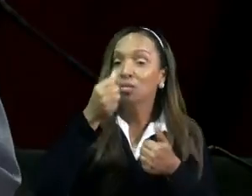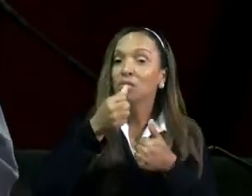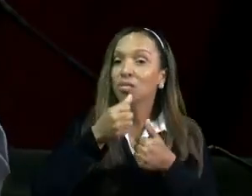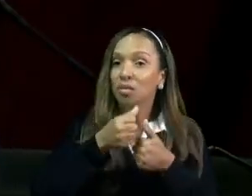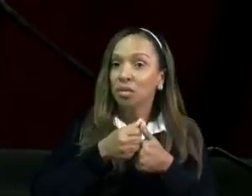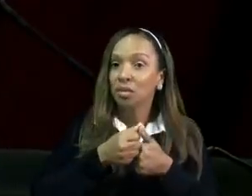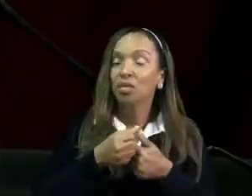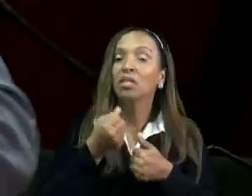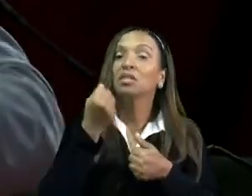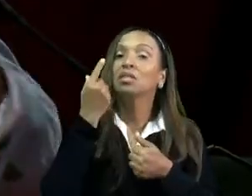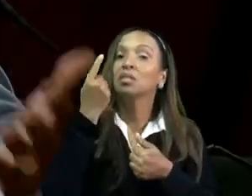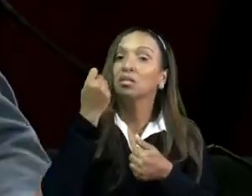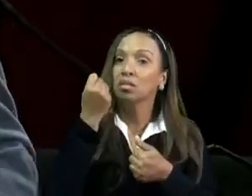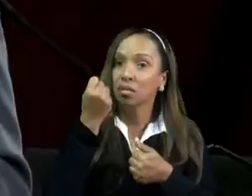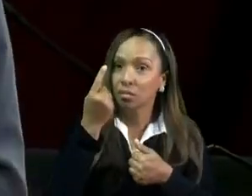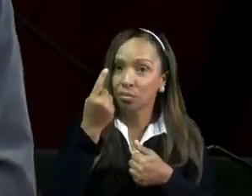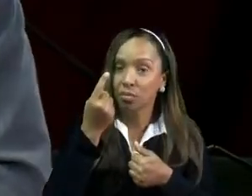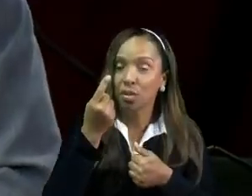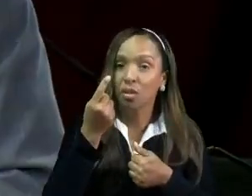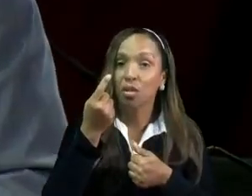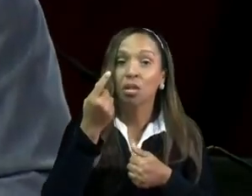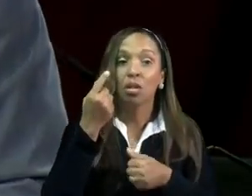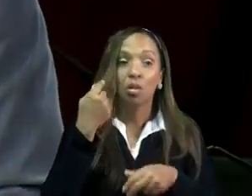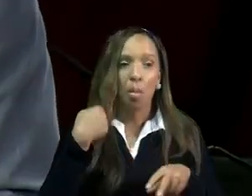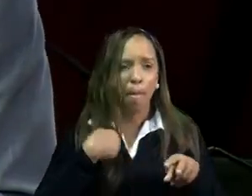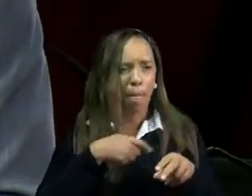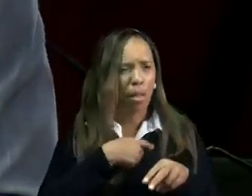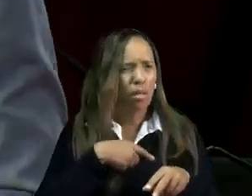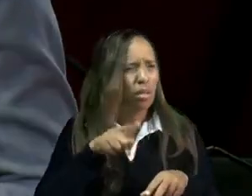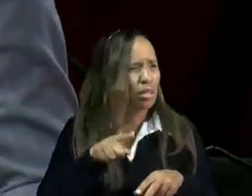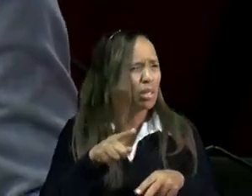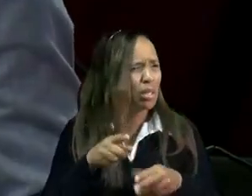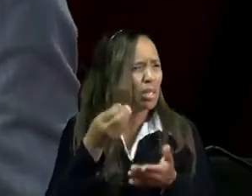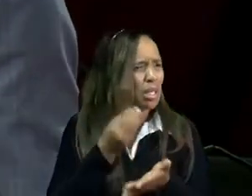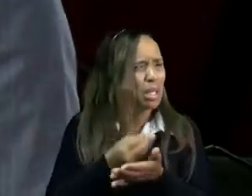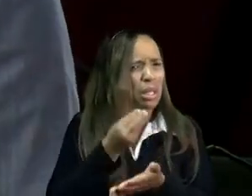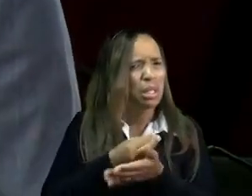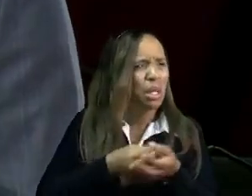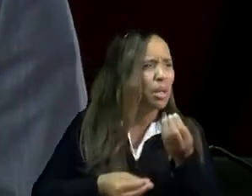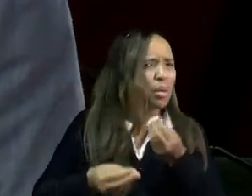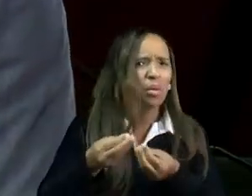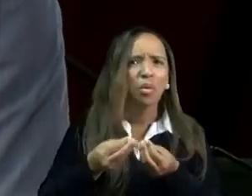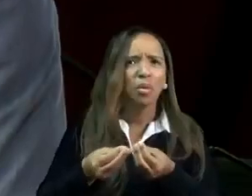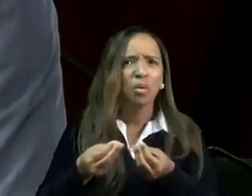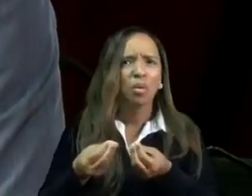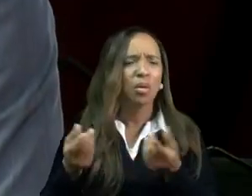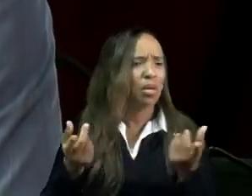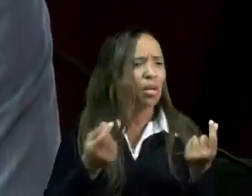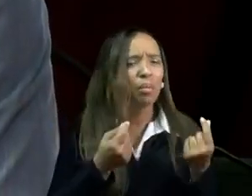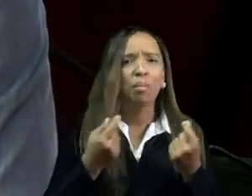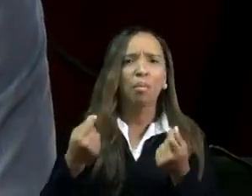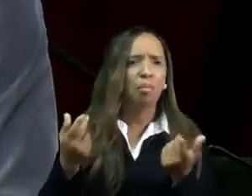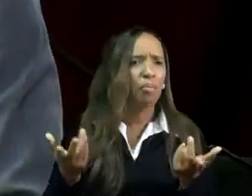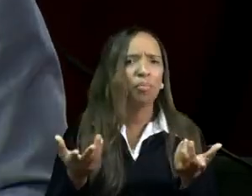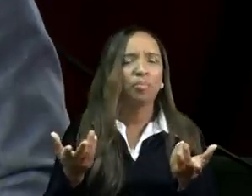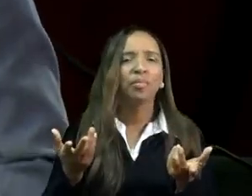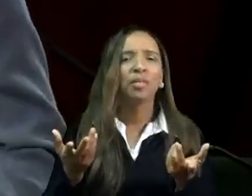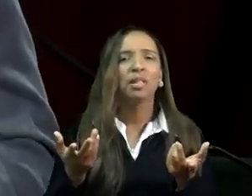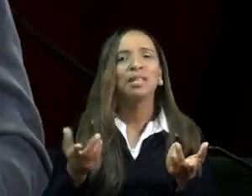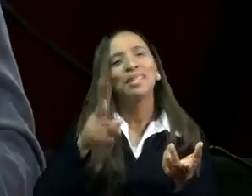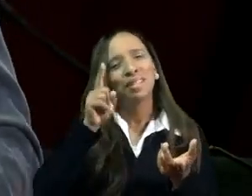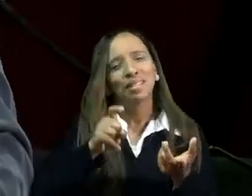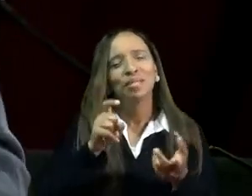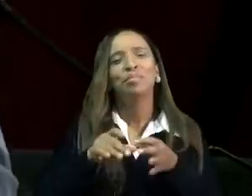Entonces, estamos hablando que si llegamos al 2020, que es el gobierno de Luis Abinader que tantos critican,